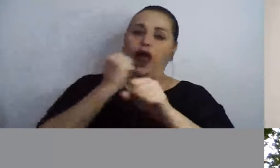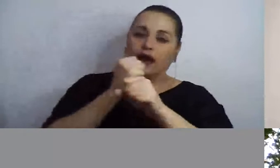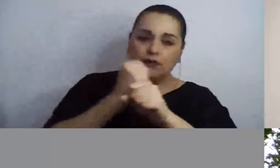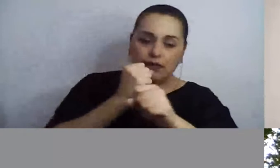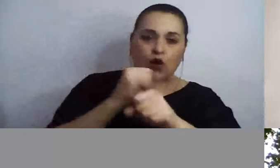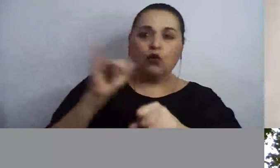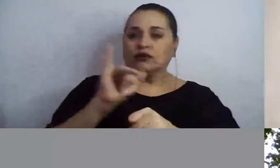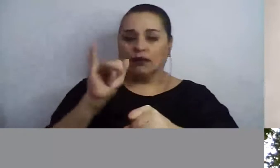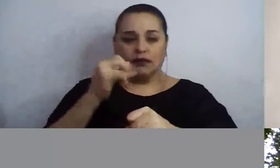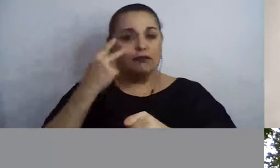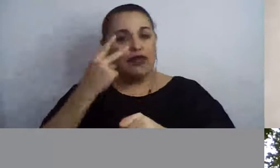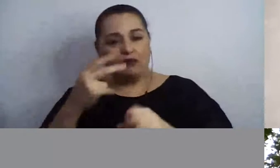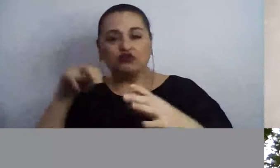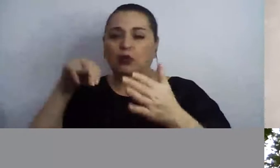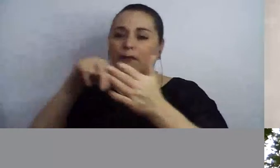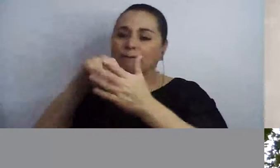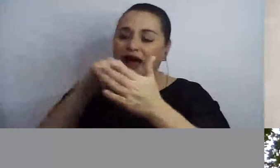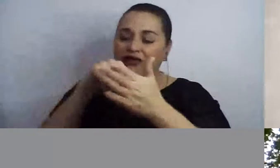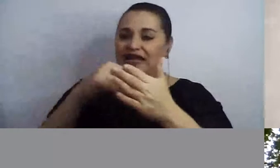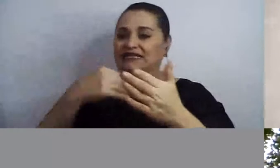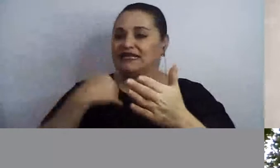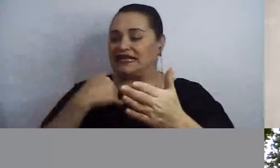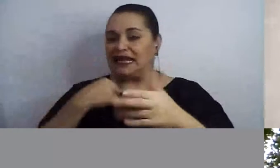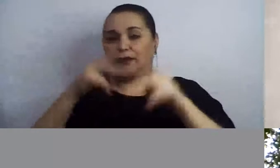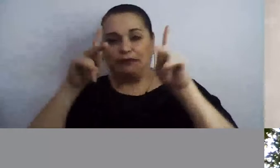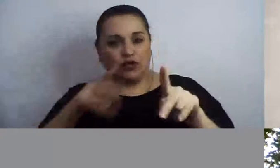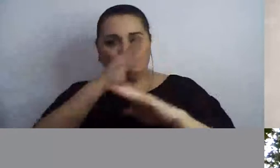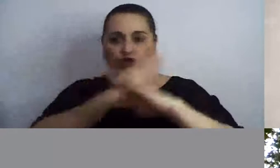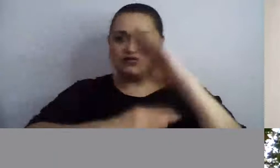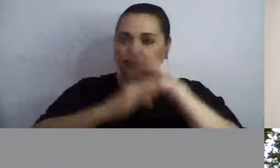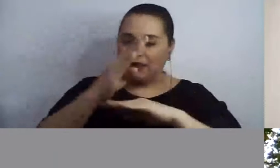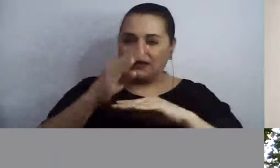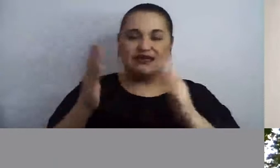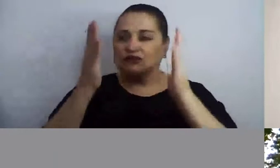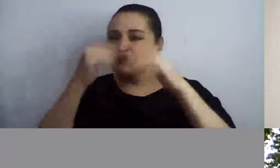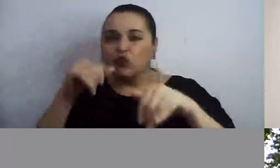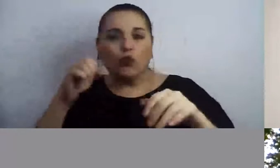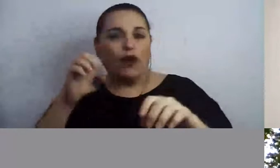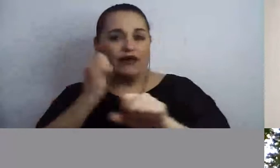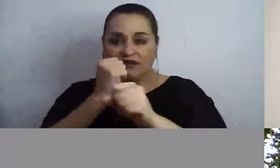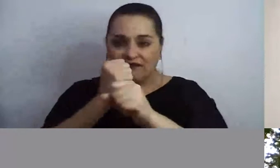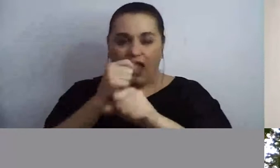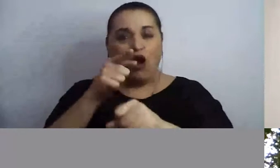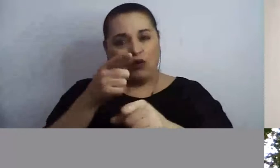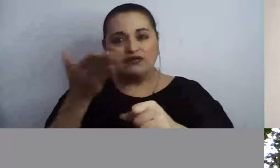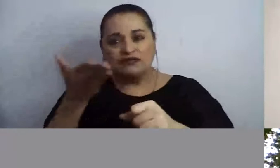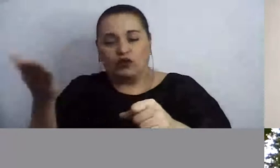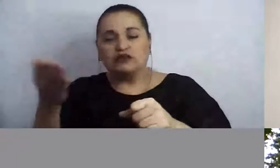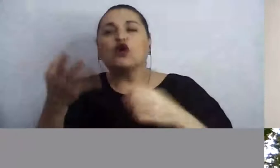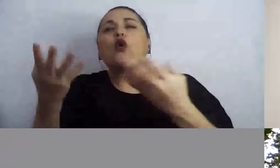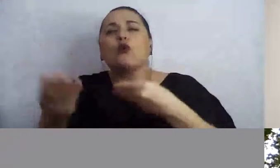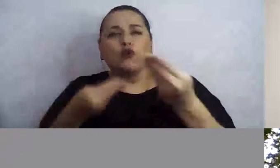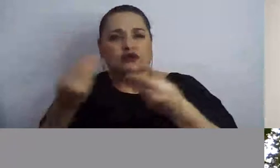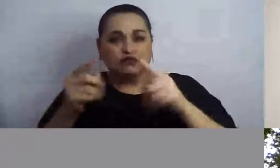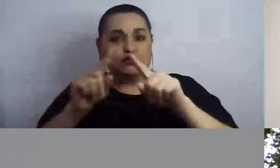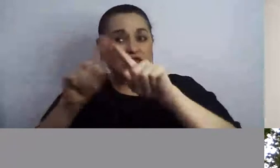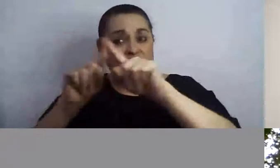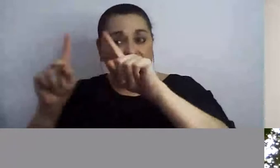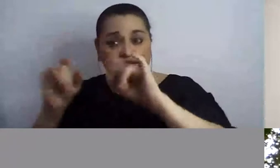justamente las barreras que tienen por ejemplo las personas con discapacidad del empleo y así por el estilo entonces cómo hacemos para que las distintas